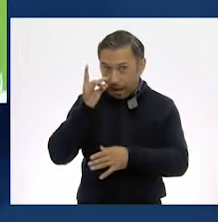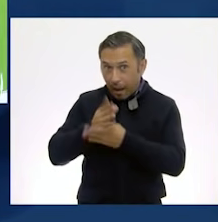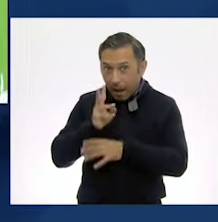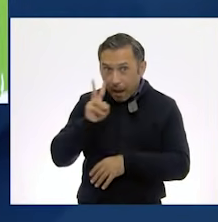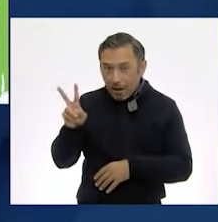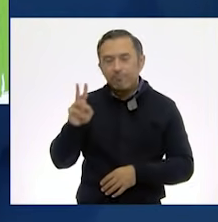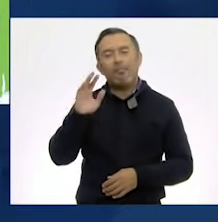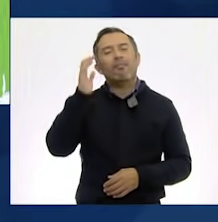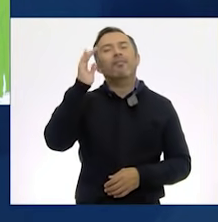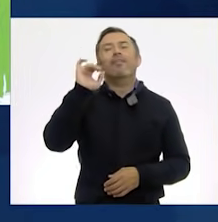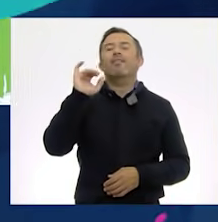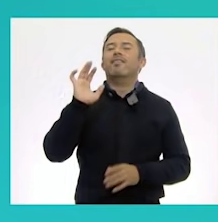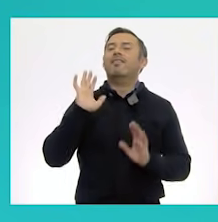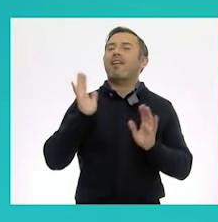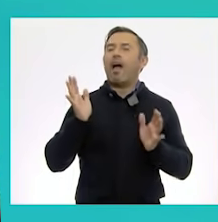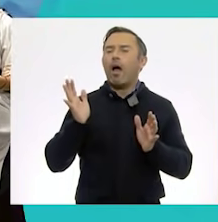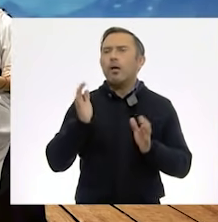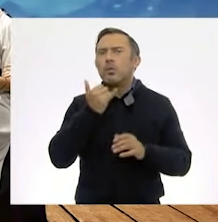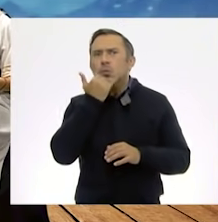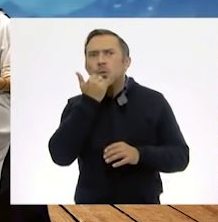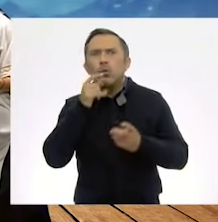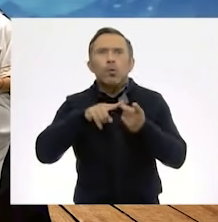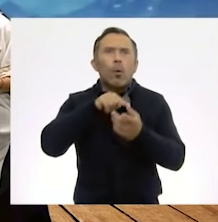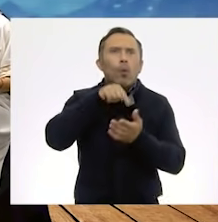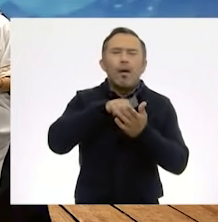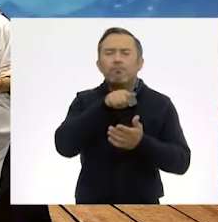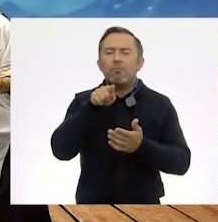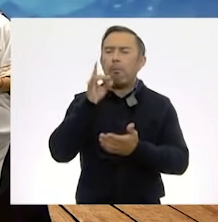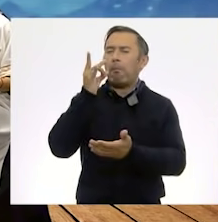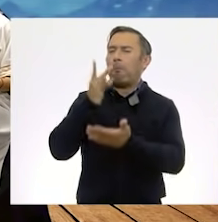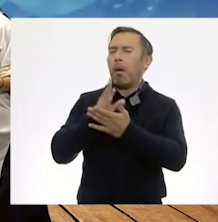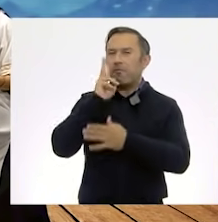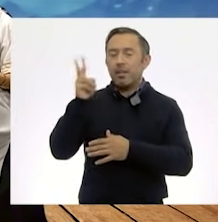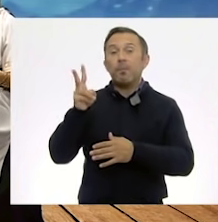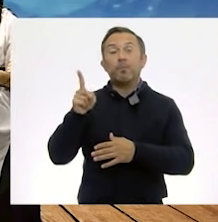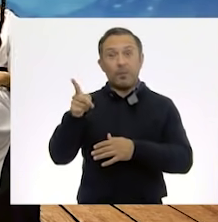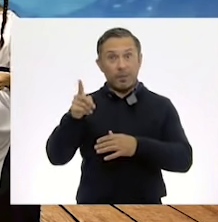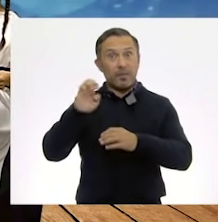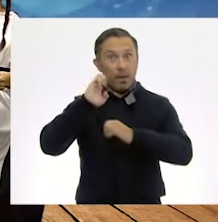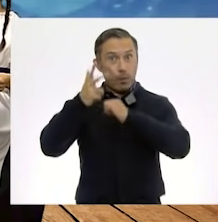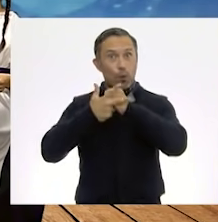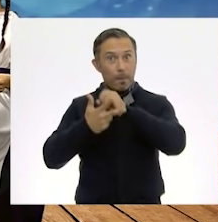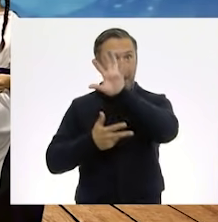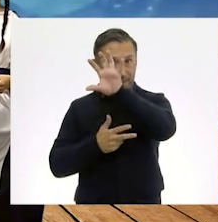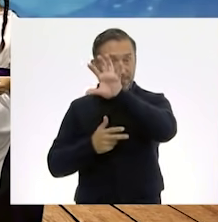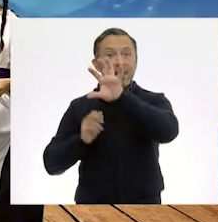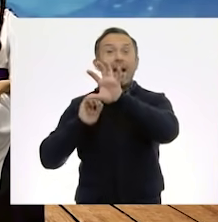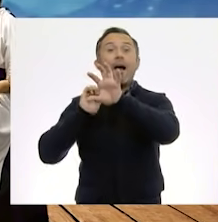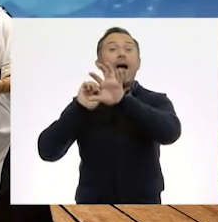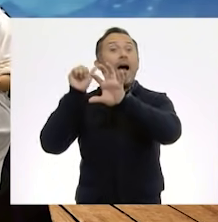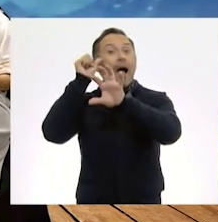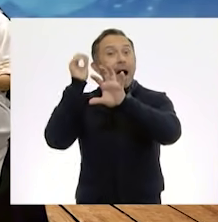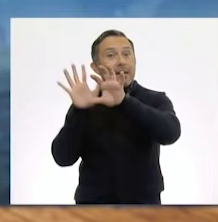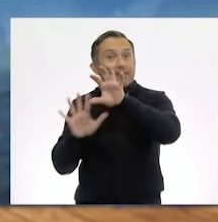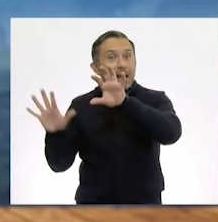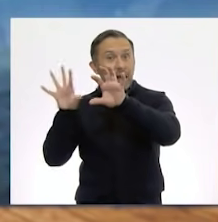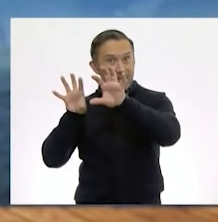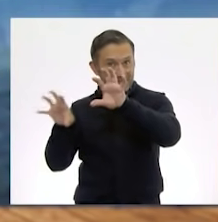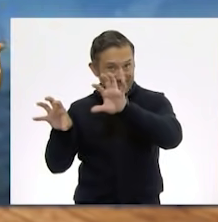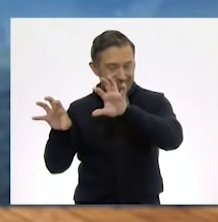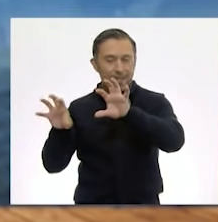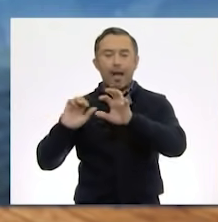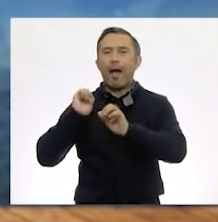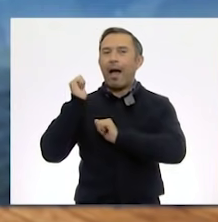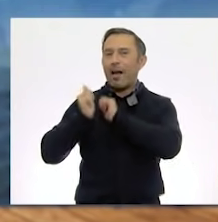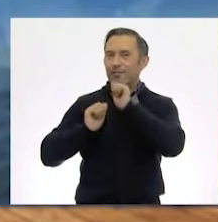ya podemos decir con certeza que el mar Mediterráneo está ubicado entre Europa, Asia y África. Exacto. Ahora